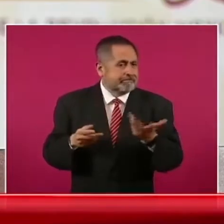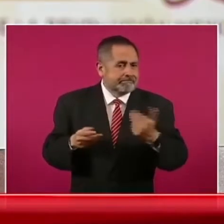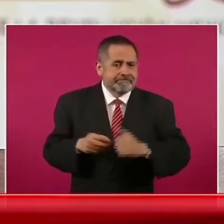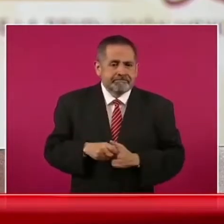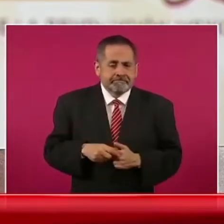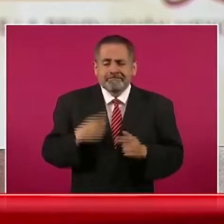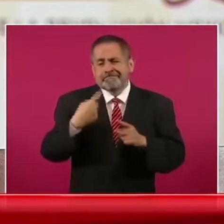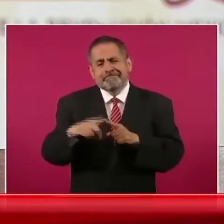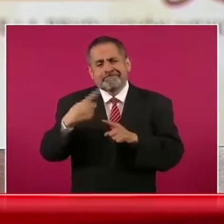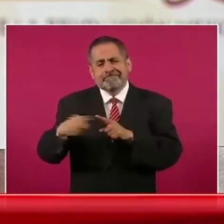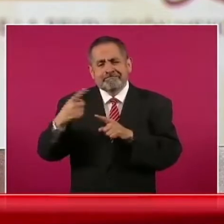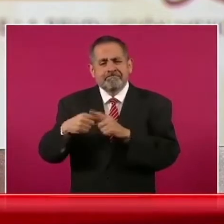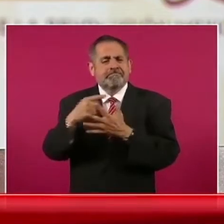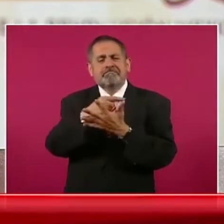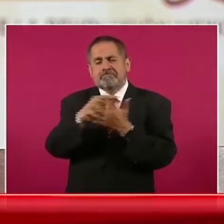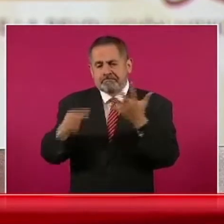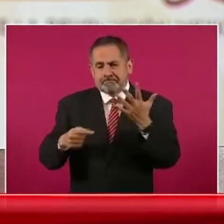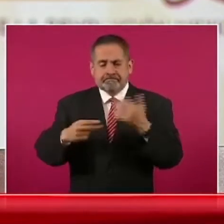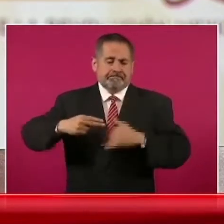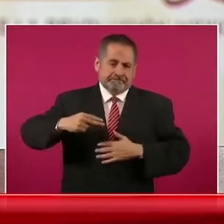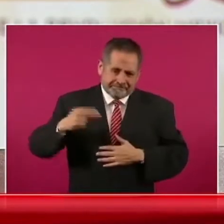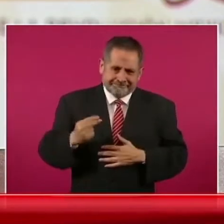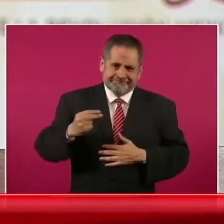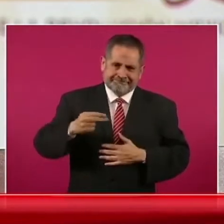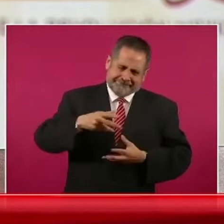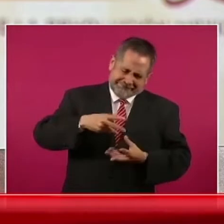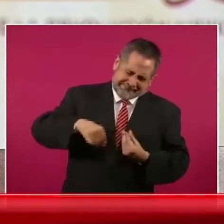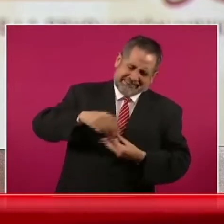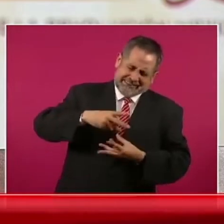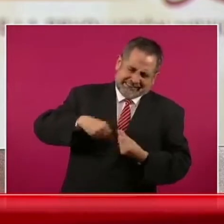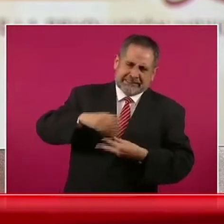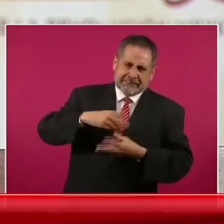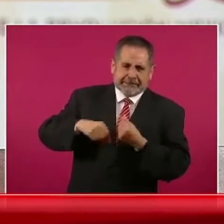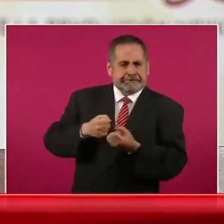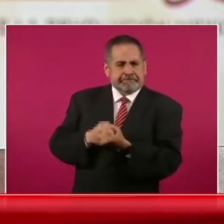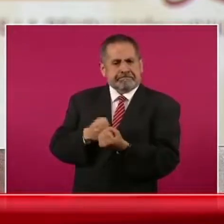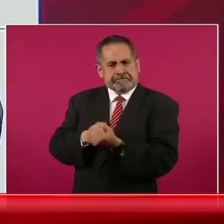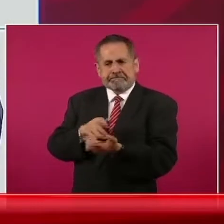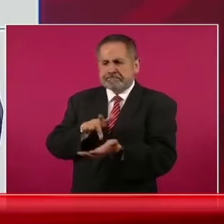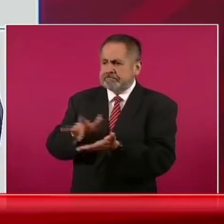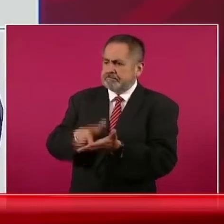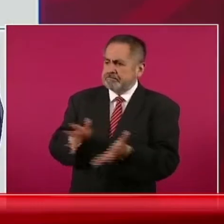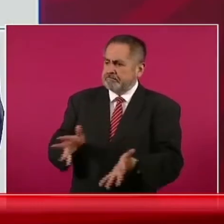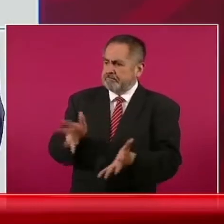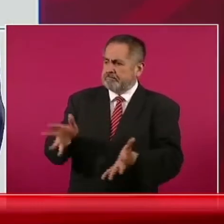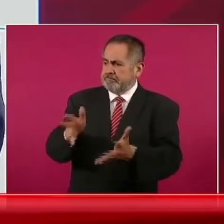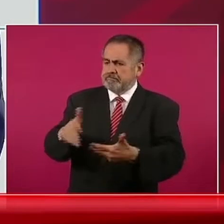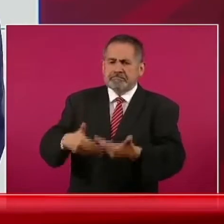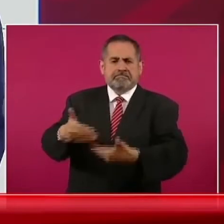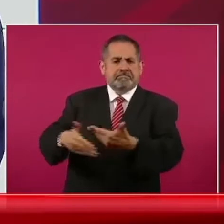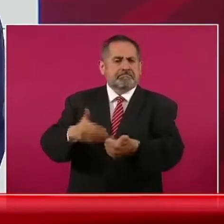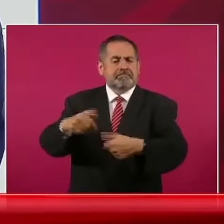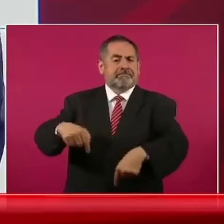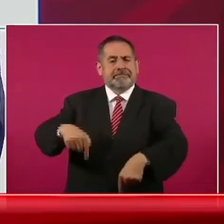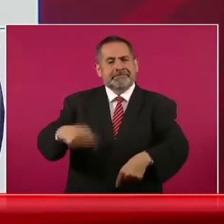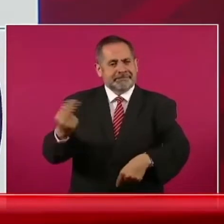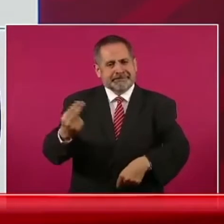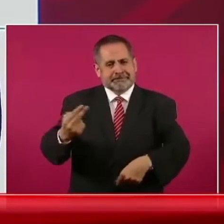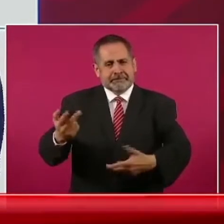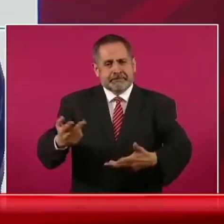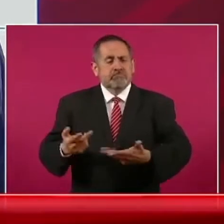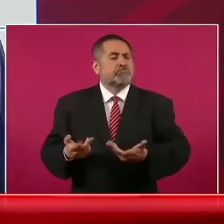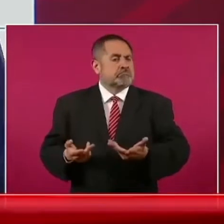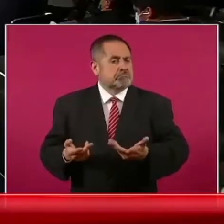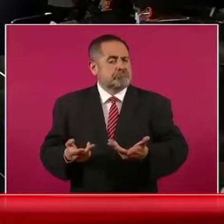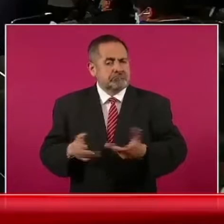Y así pues necesitamos seguir impulsando la actividad productiva y